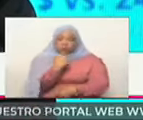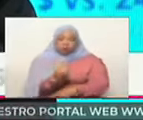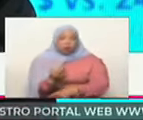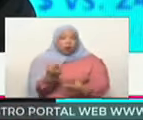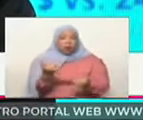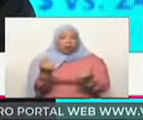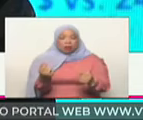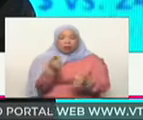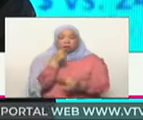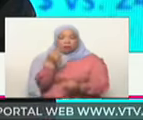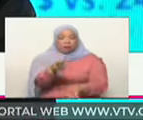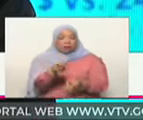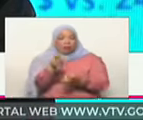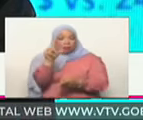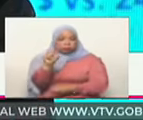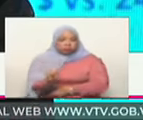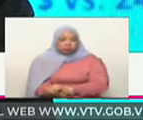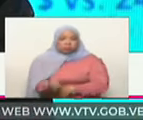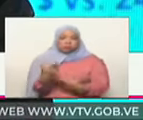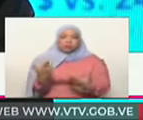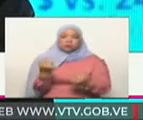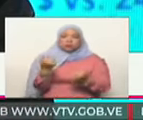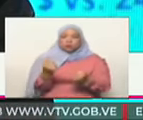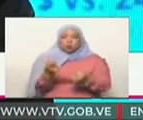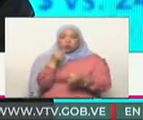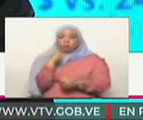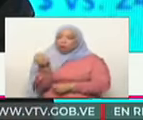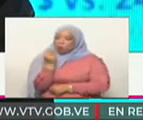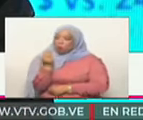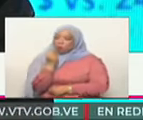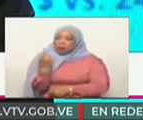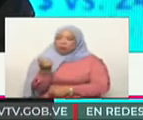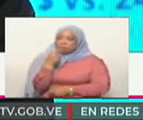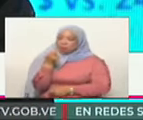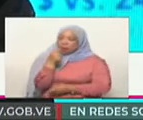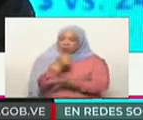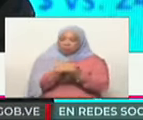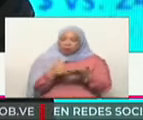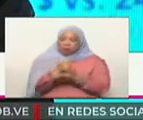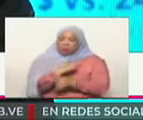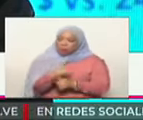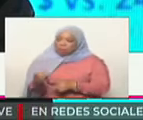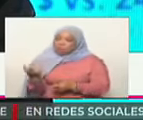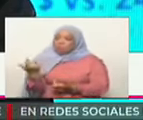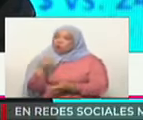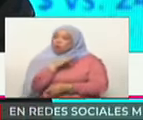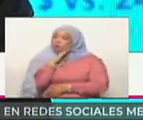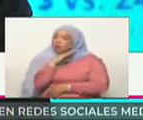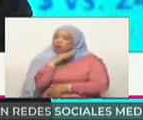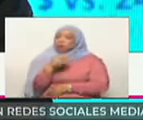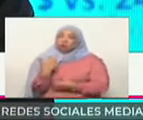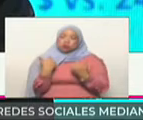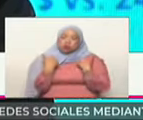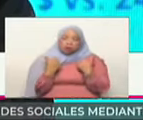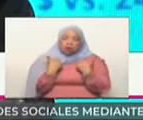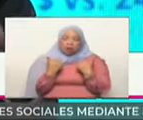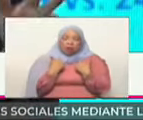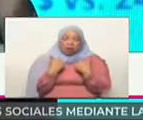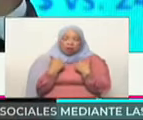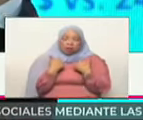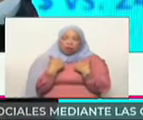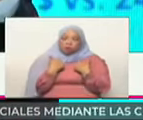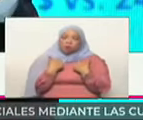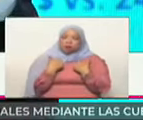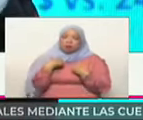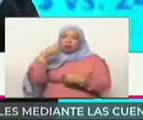de las sanciones. ¿Cuánto daño hicieron? Nos llevaron a más abajo del foso,